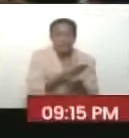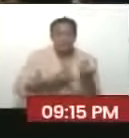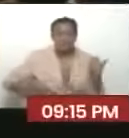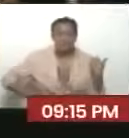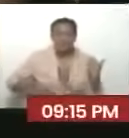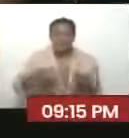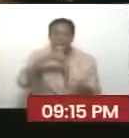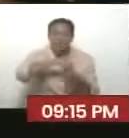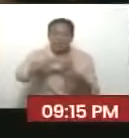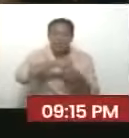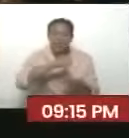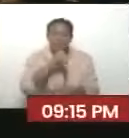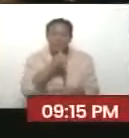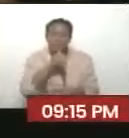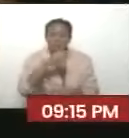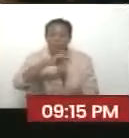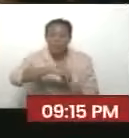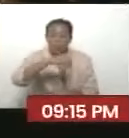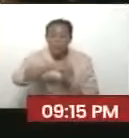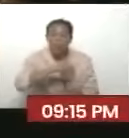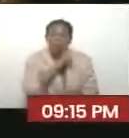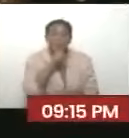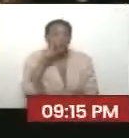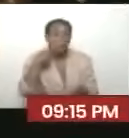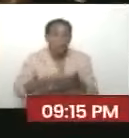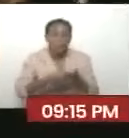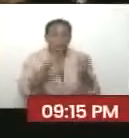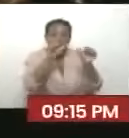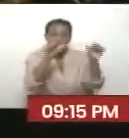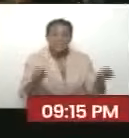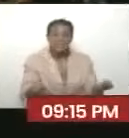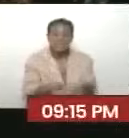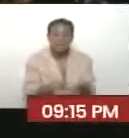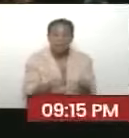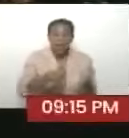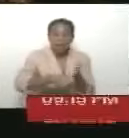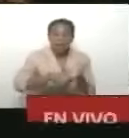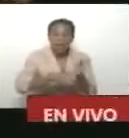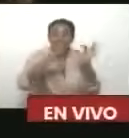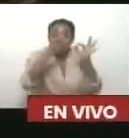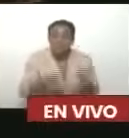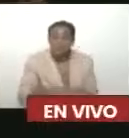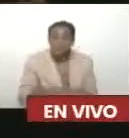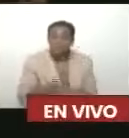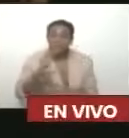datos al OSI. Lo va a verificar en el sistema de autenticación integral.